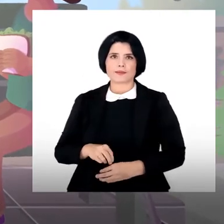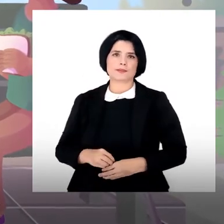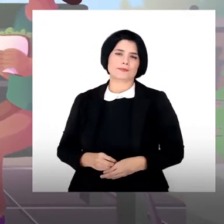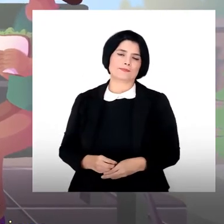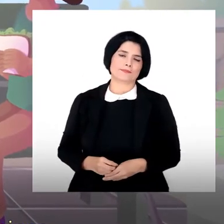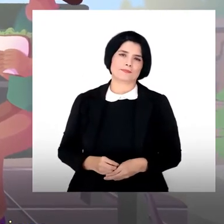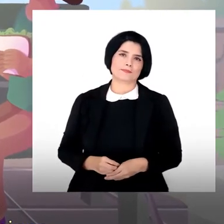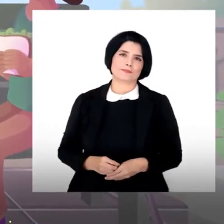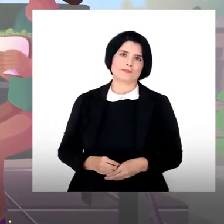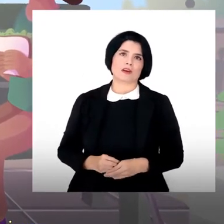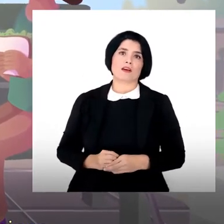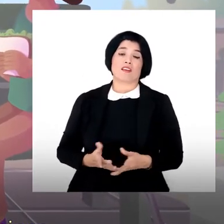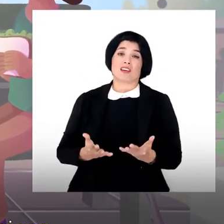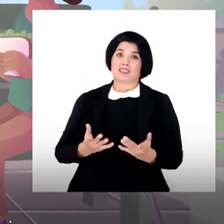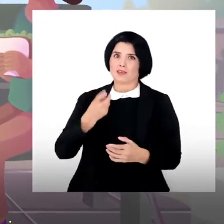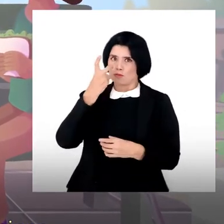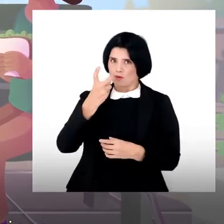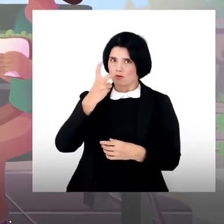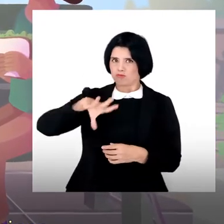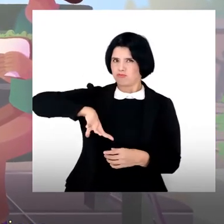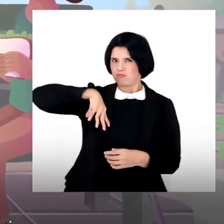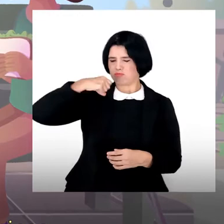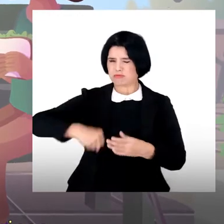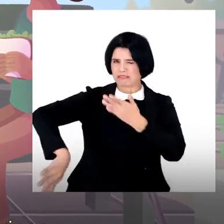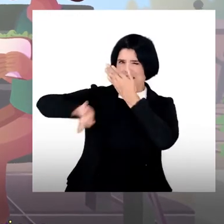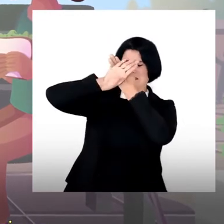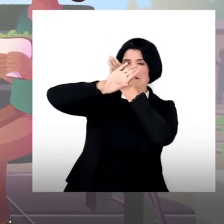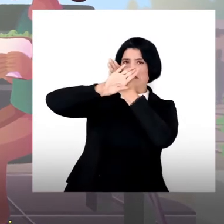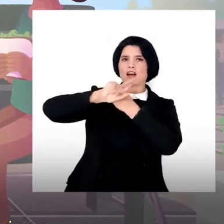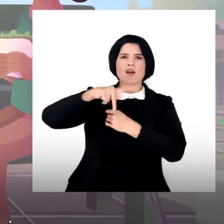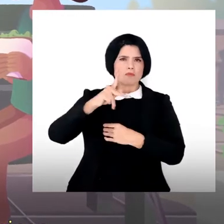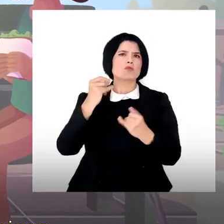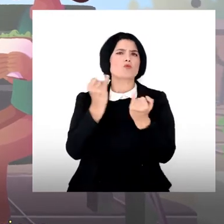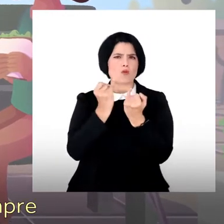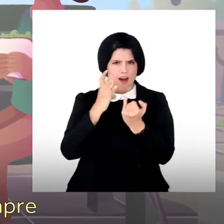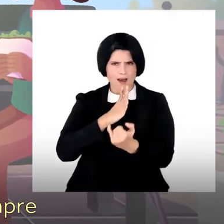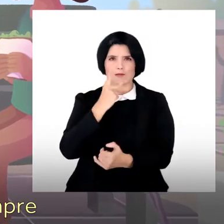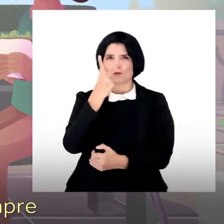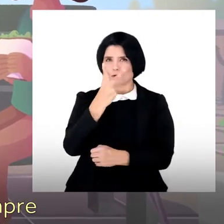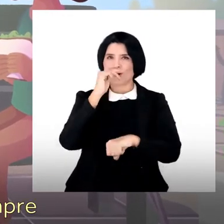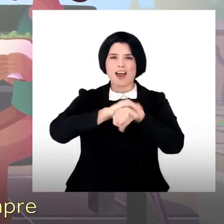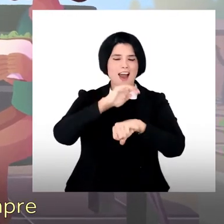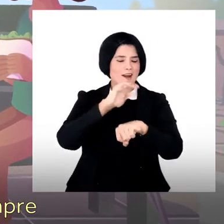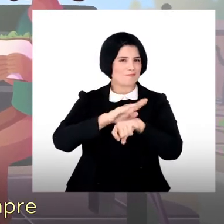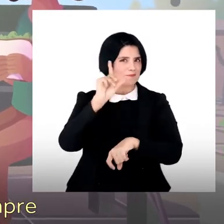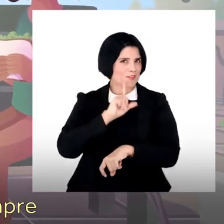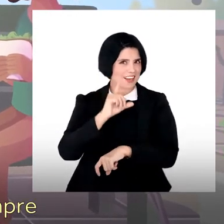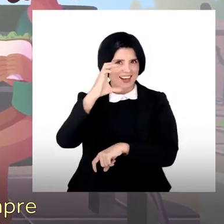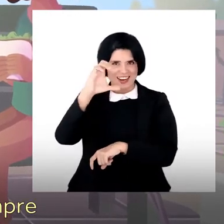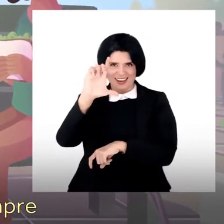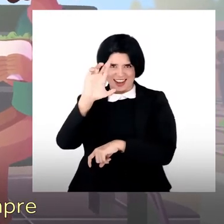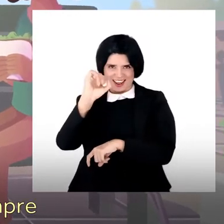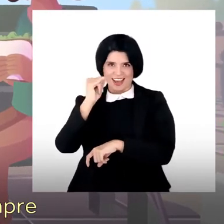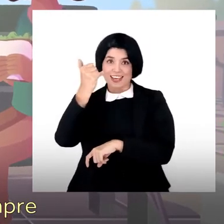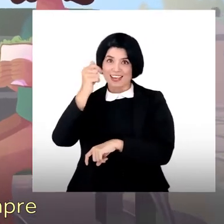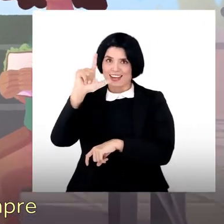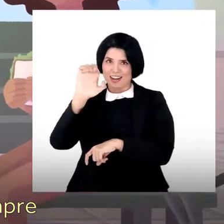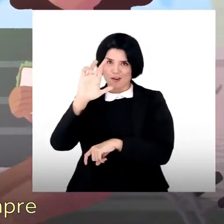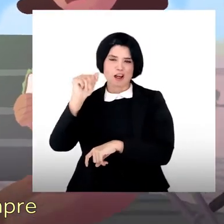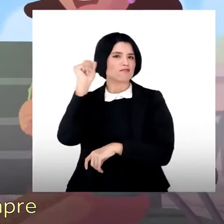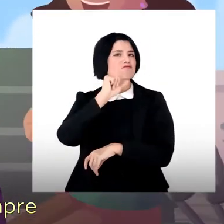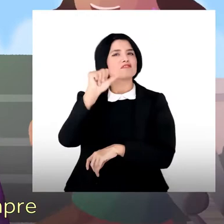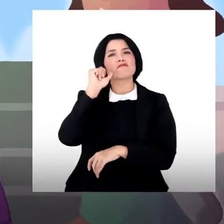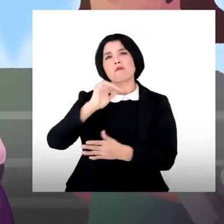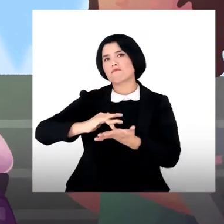Viví violencias por eso, pero también tuve grandes amigas, como Clara y Laura, que siempre estuvieron para